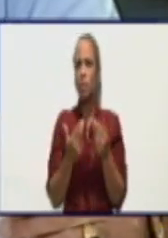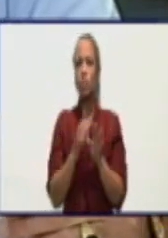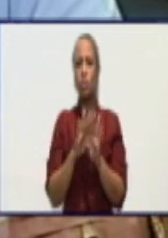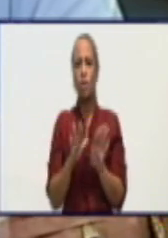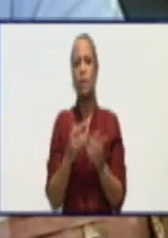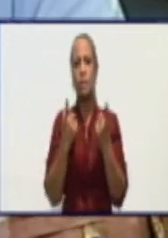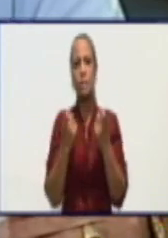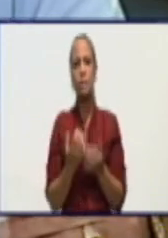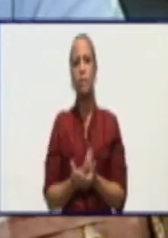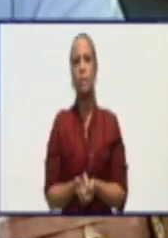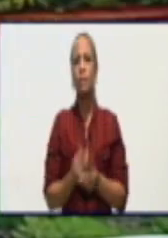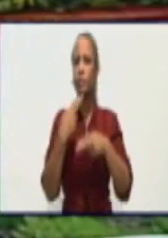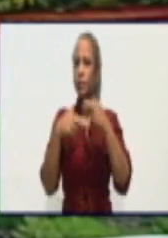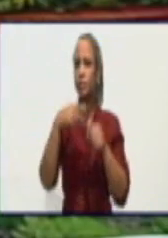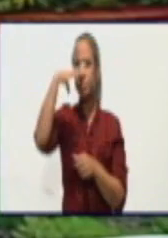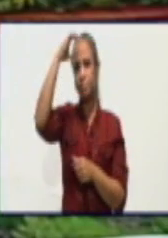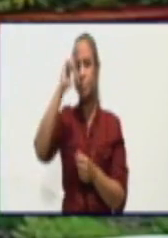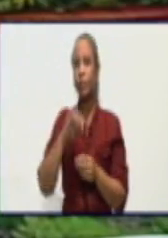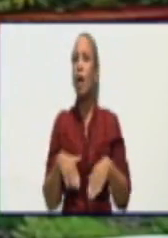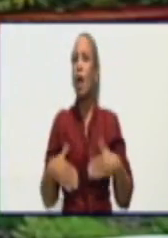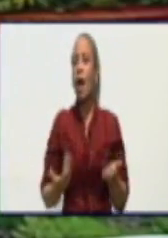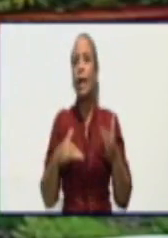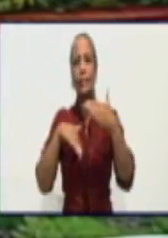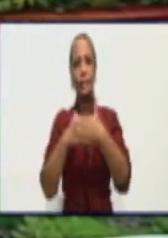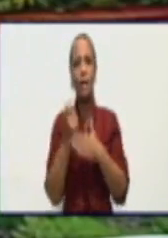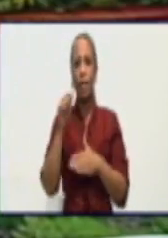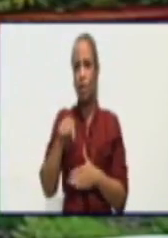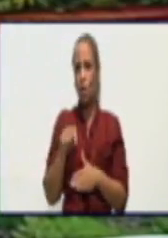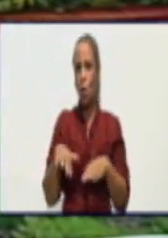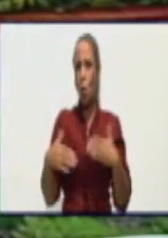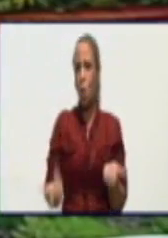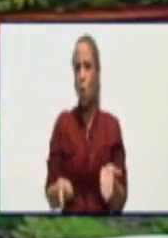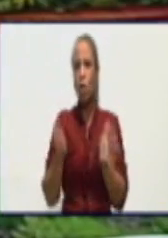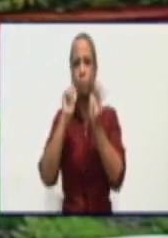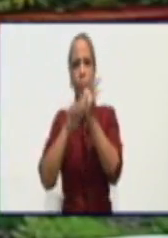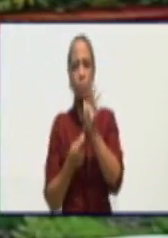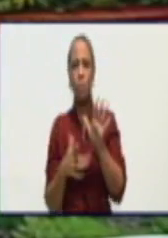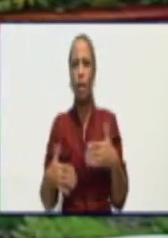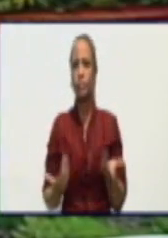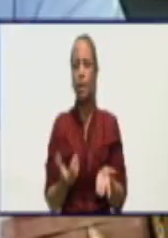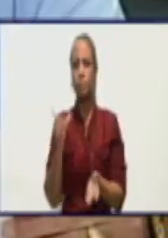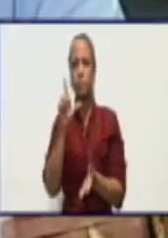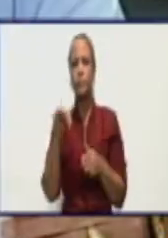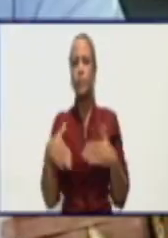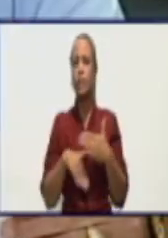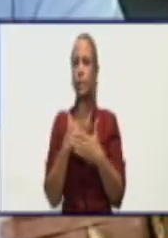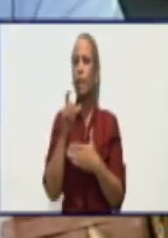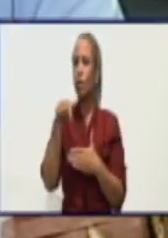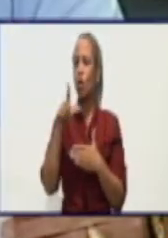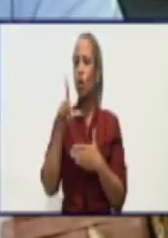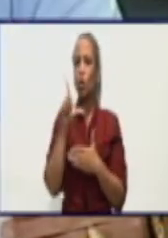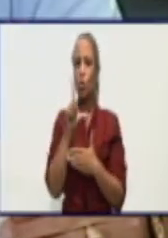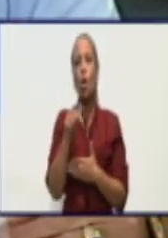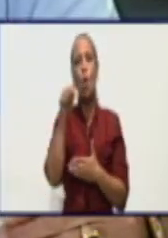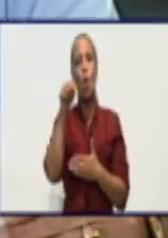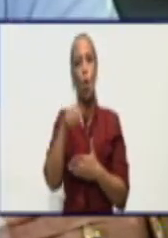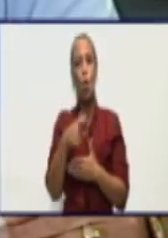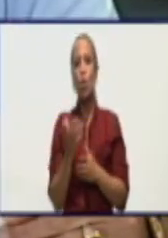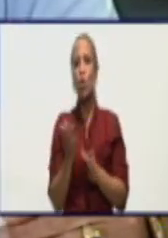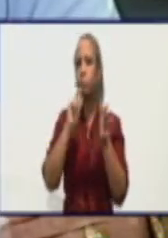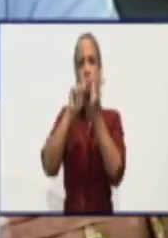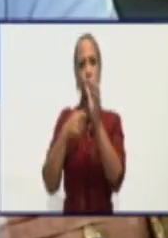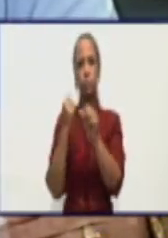Solís, ¿cómo se ha comportado el día de hoy? ¿Qué tienen previsto para lo que va quedando del lunes? Bueno, hoy no hay ningún trabajo